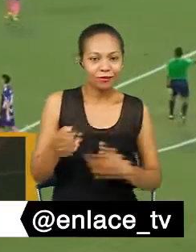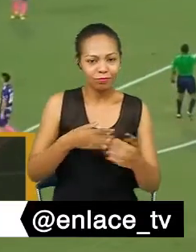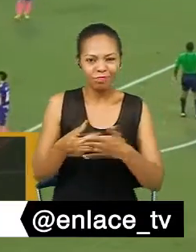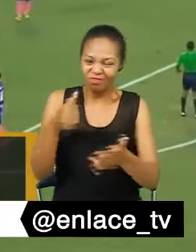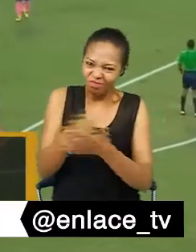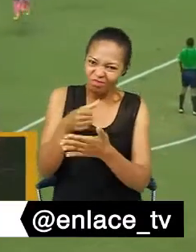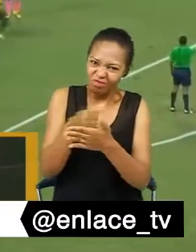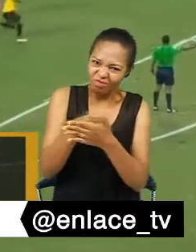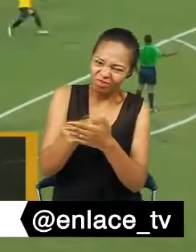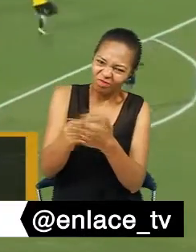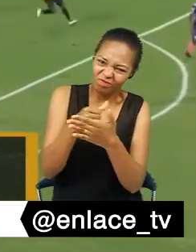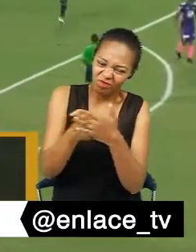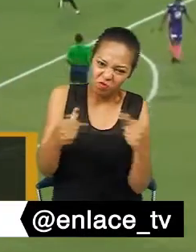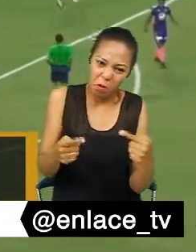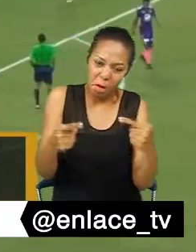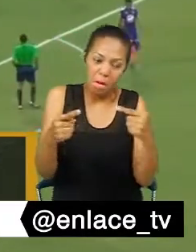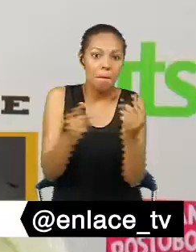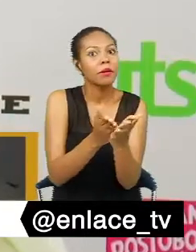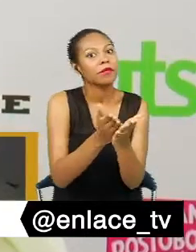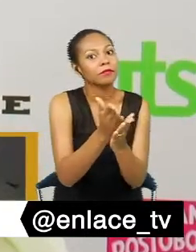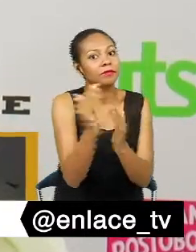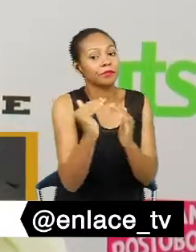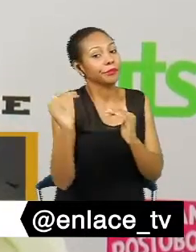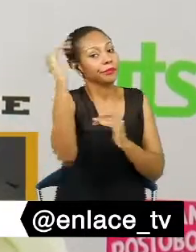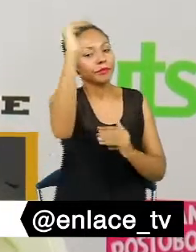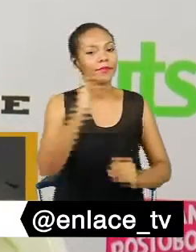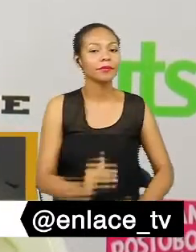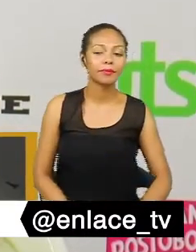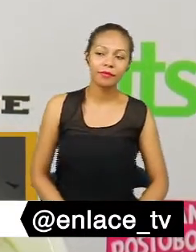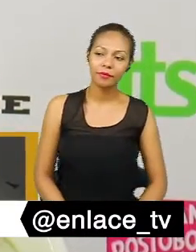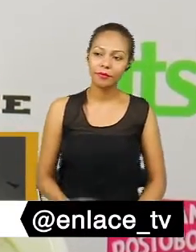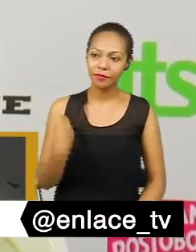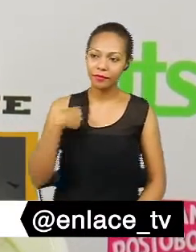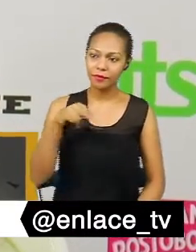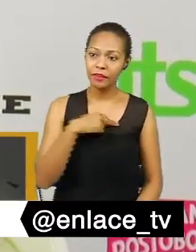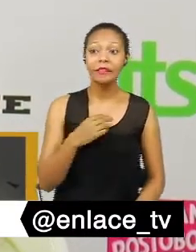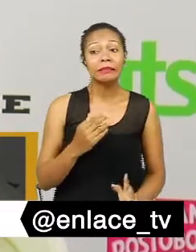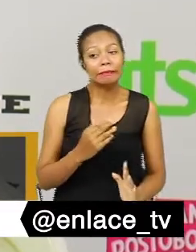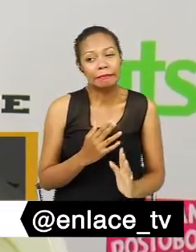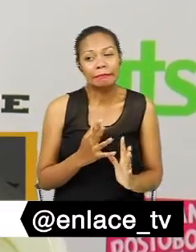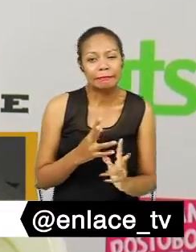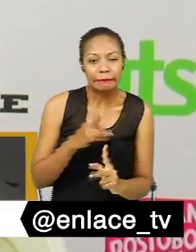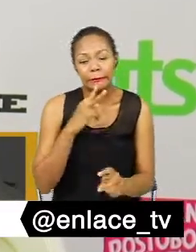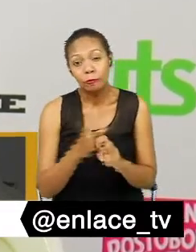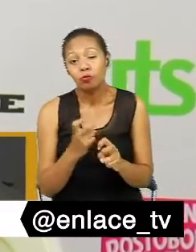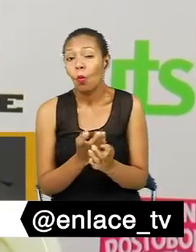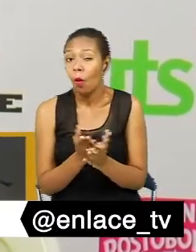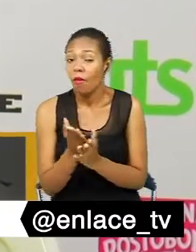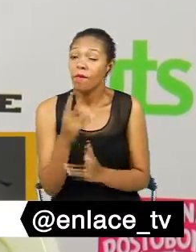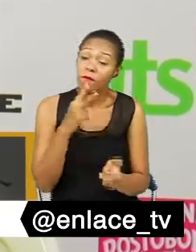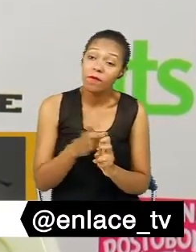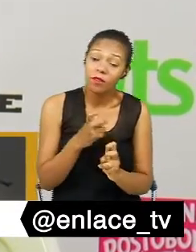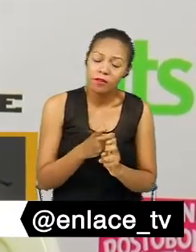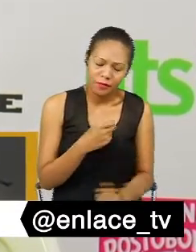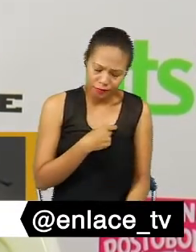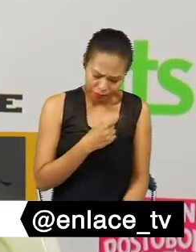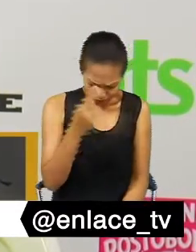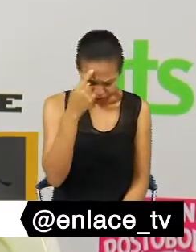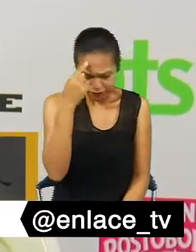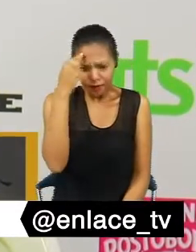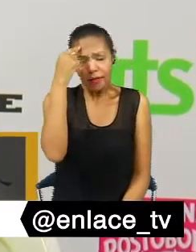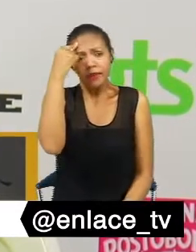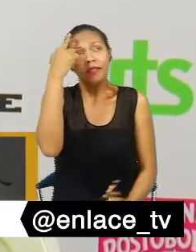compromisos para mantener este nivel. Nosotros todavía estamos en una posición incómoda que nos ilusiona seguir en esto porque vamos a